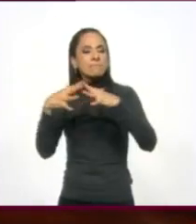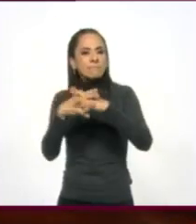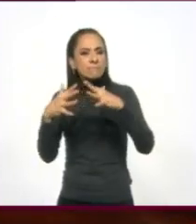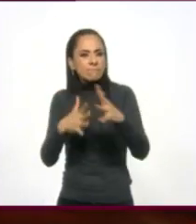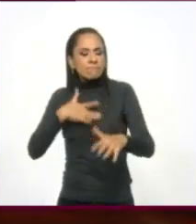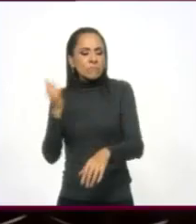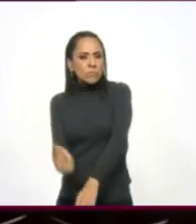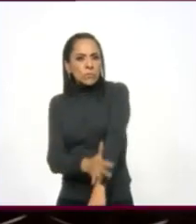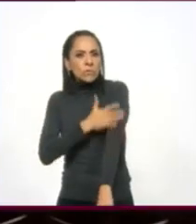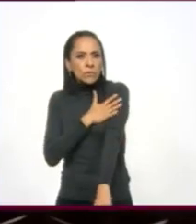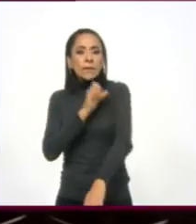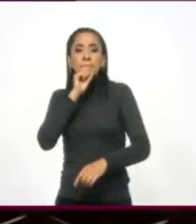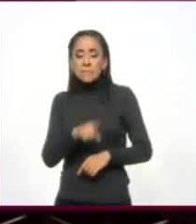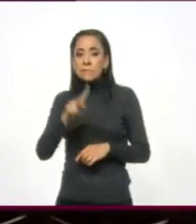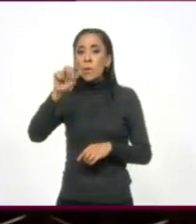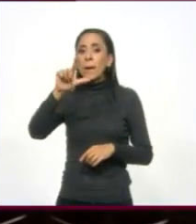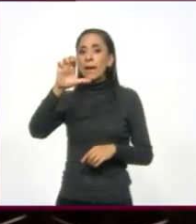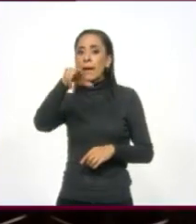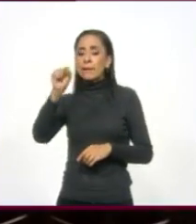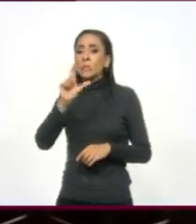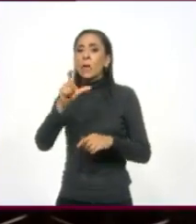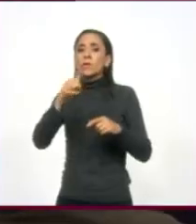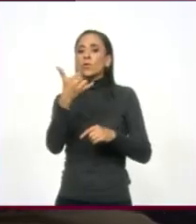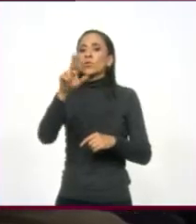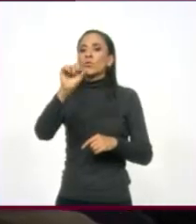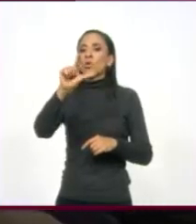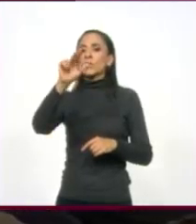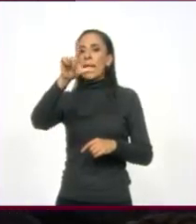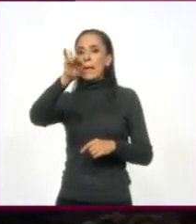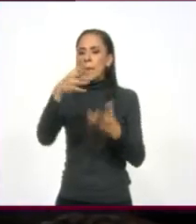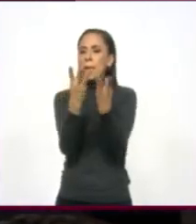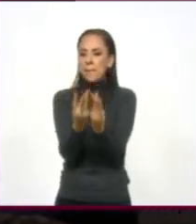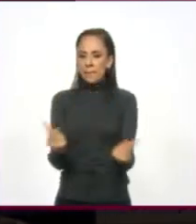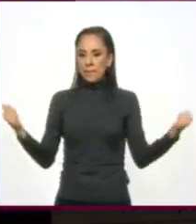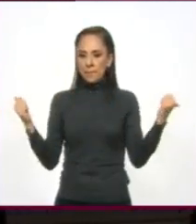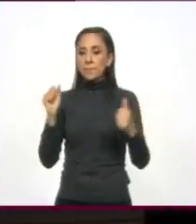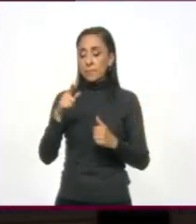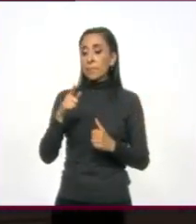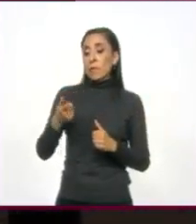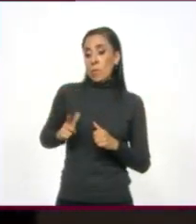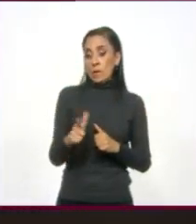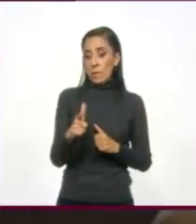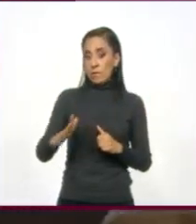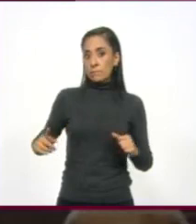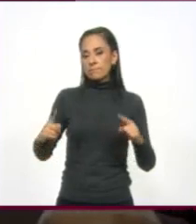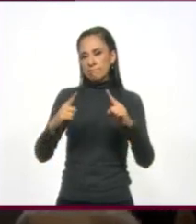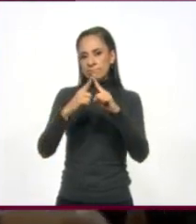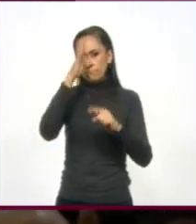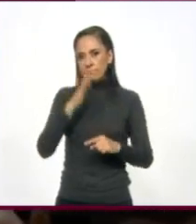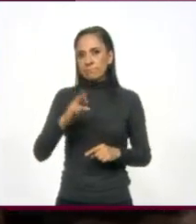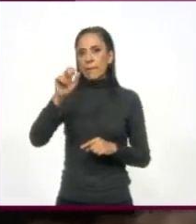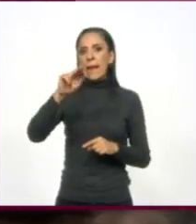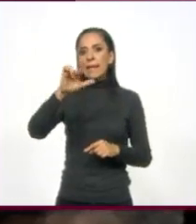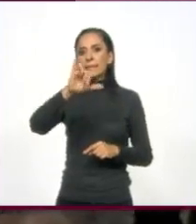emocional que vivieron los Balcanes con la desintegración de Yugoslavia. En las alturas de Guanajuato, al interior del Templo de la Valenciana, se presentó una